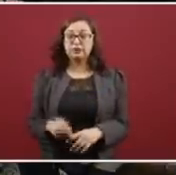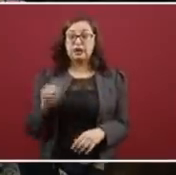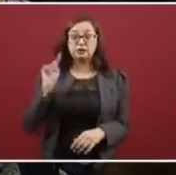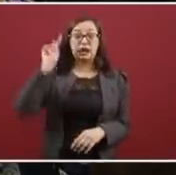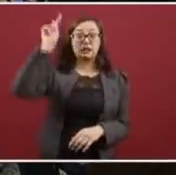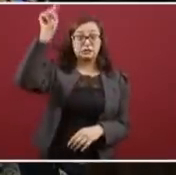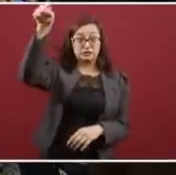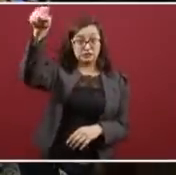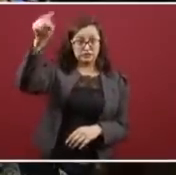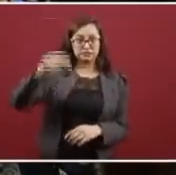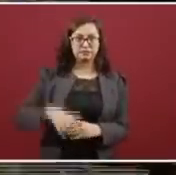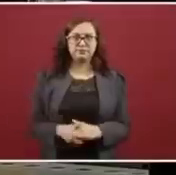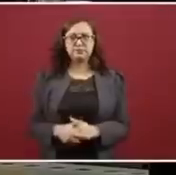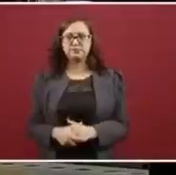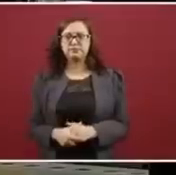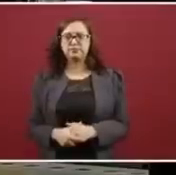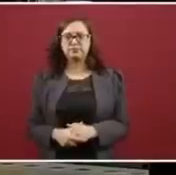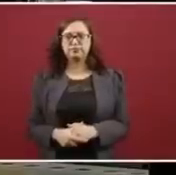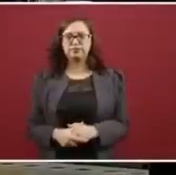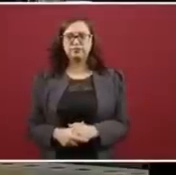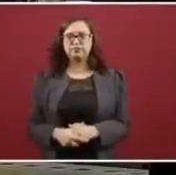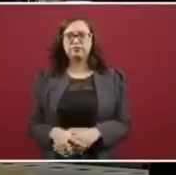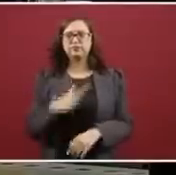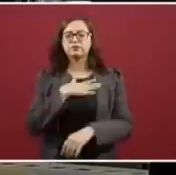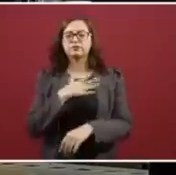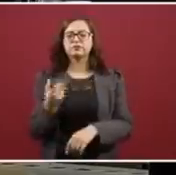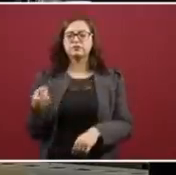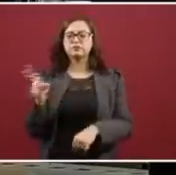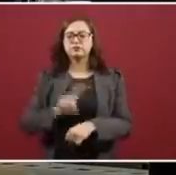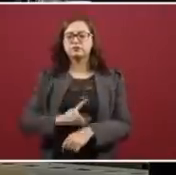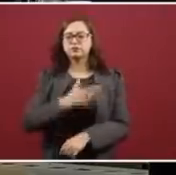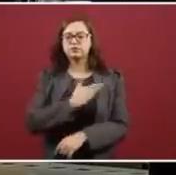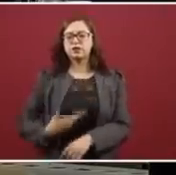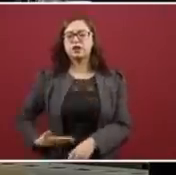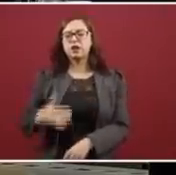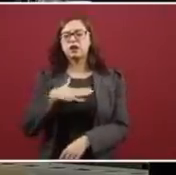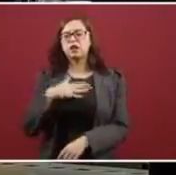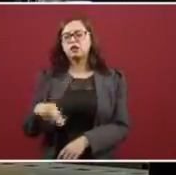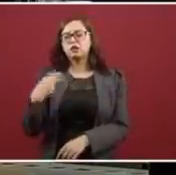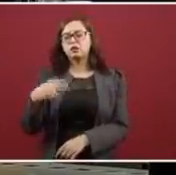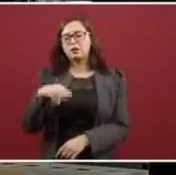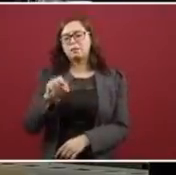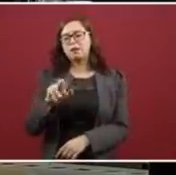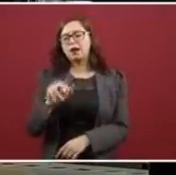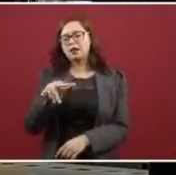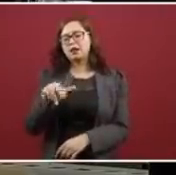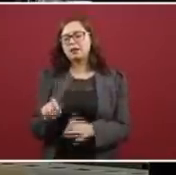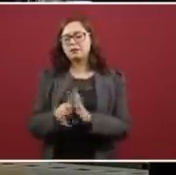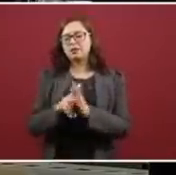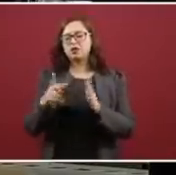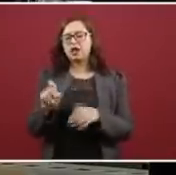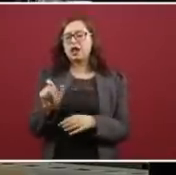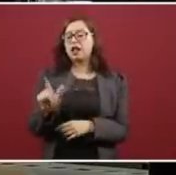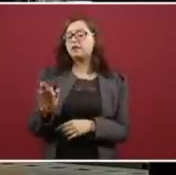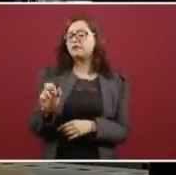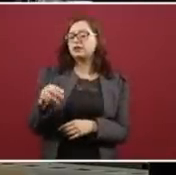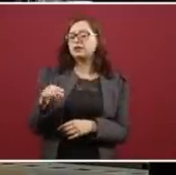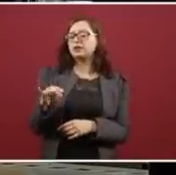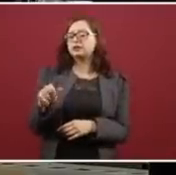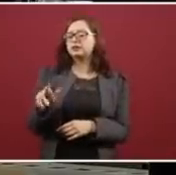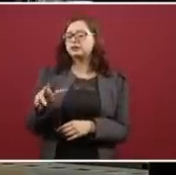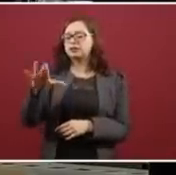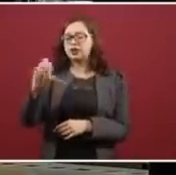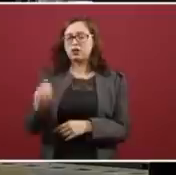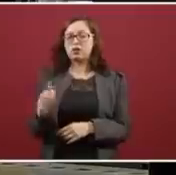atrás buenos días presidente mariana león del periódico el financiero usted es fin de semana dio a